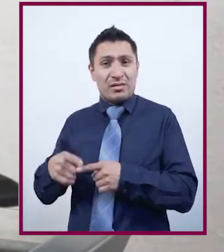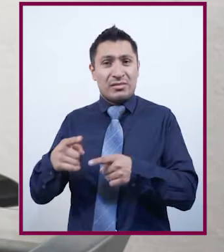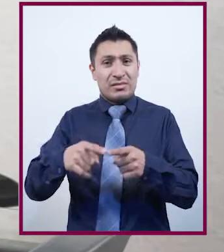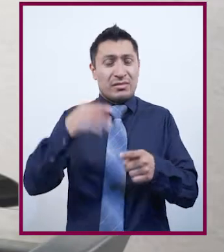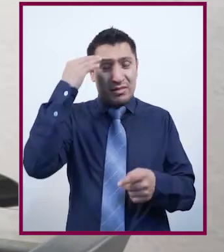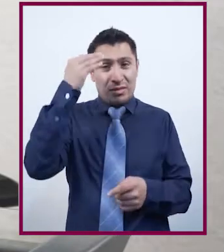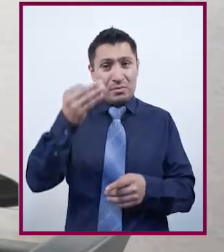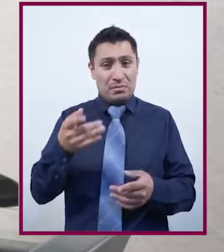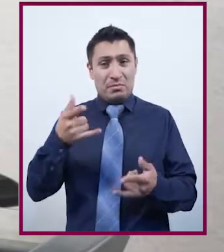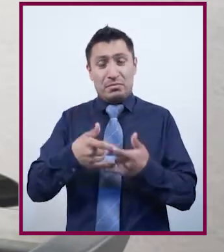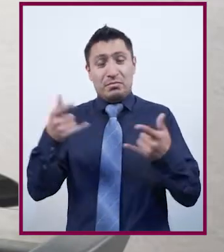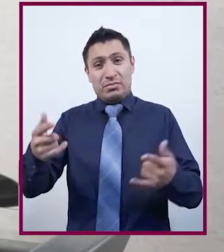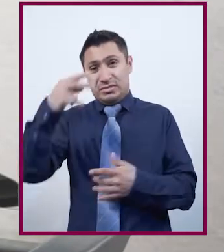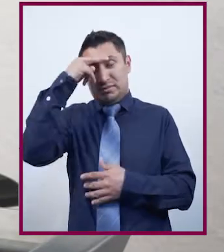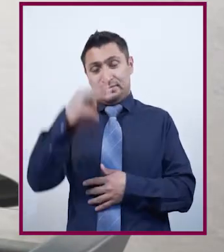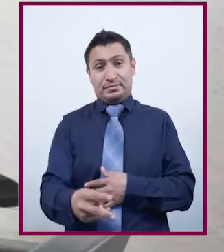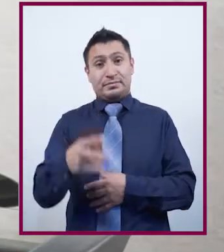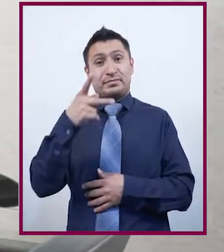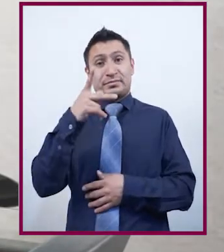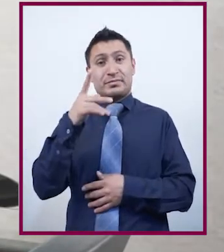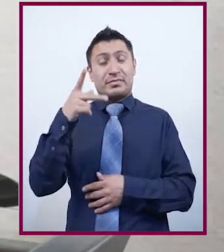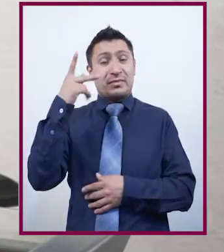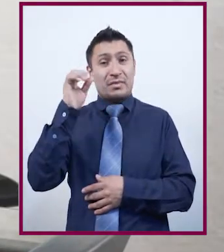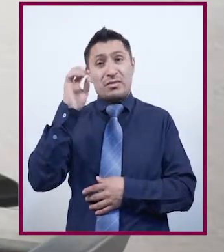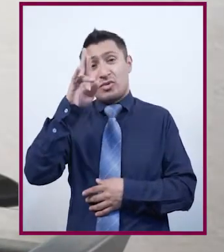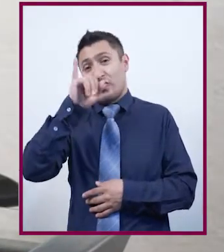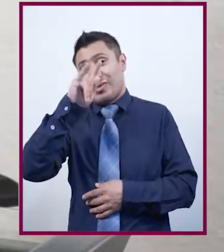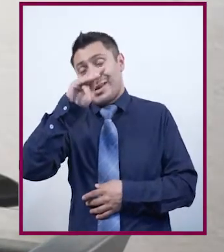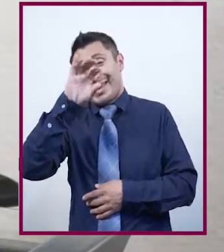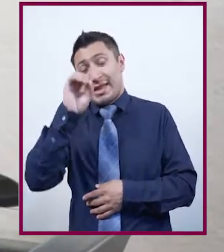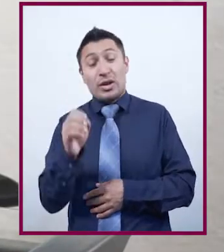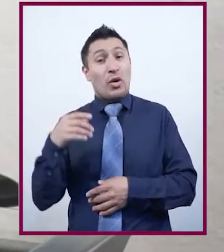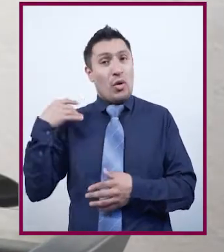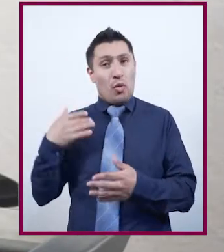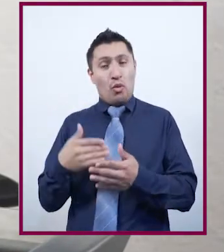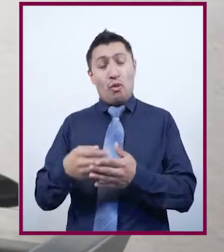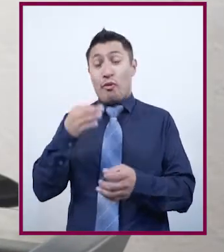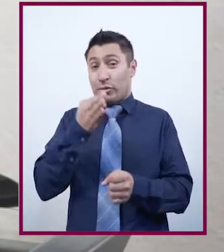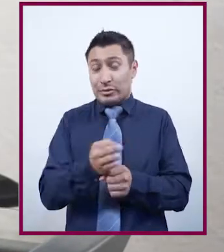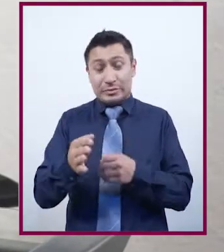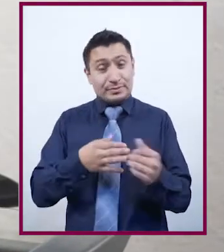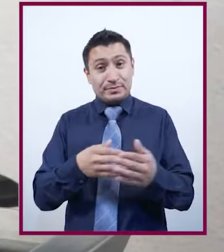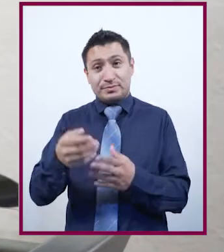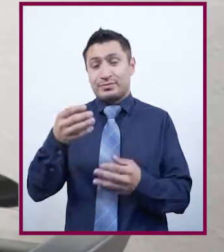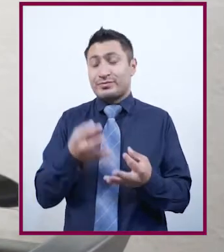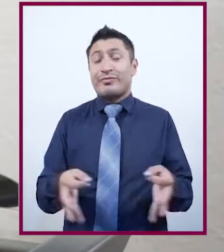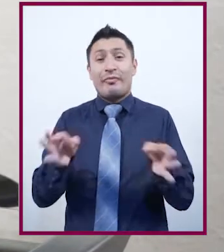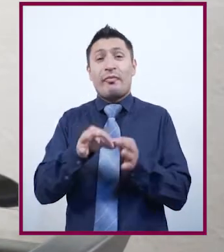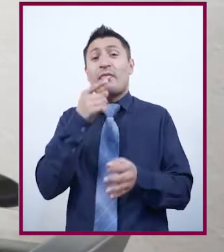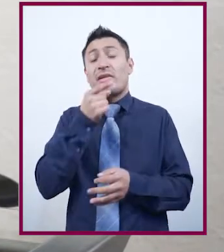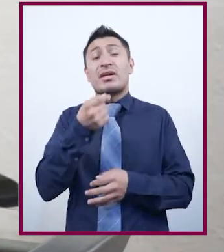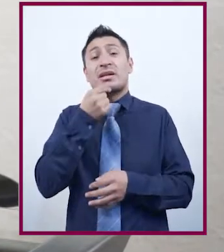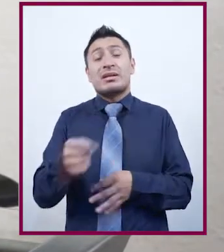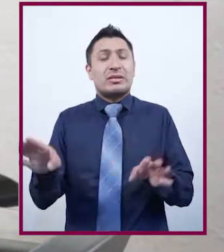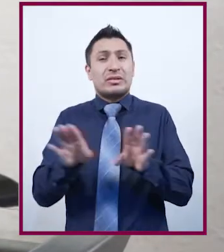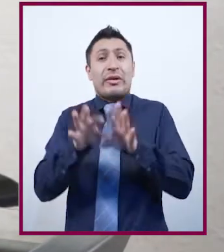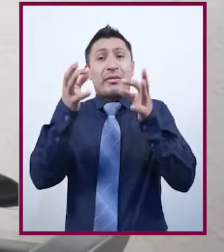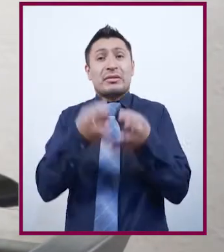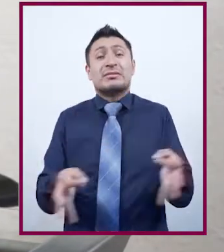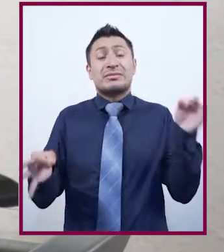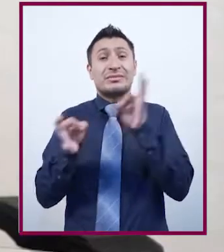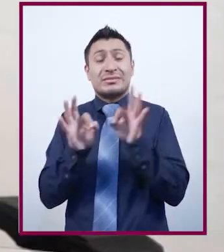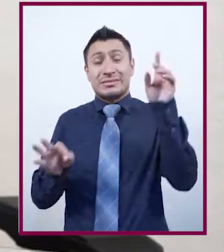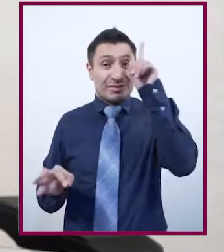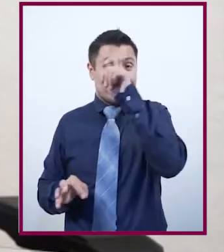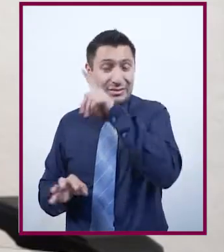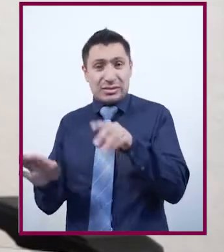en diferentes momentos de la historia de México, desde el Porfiriato hasta nuestros días. Cabe resaltar que hablar de una infancia es un trato